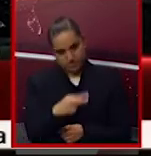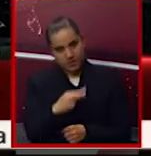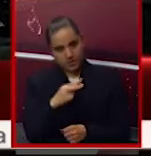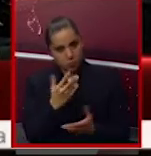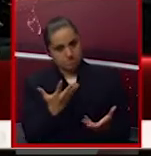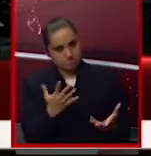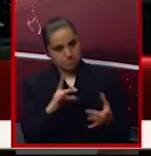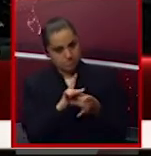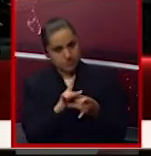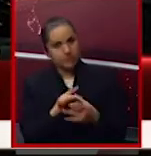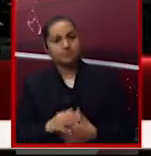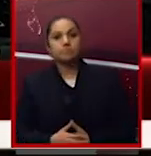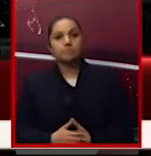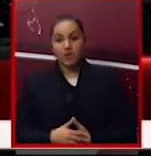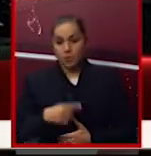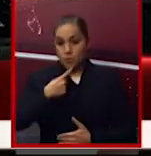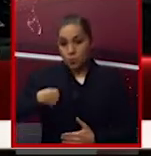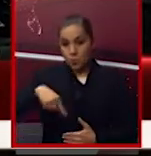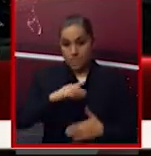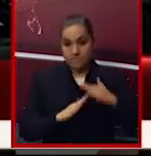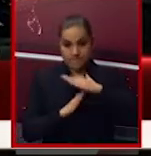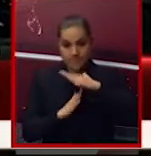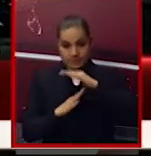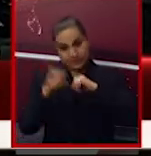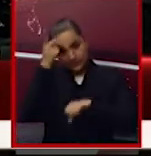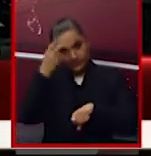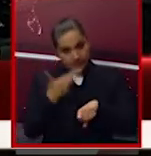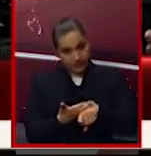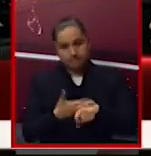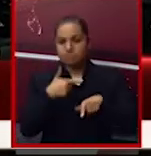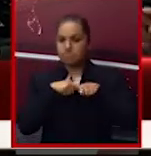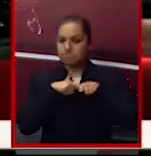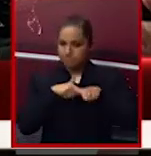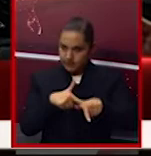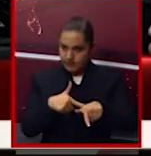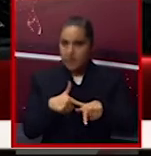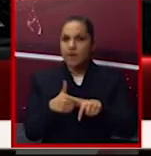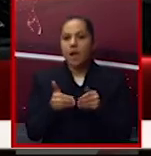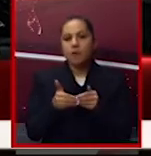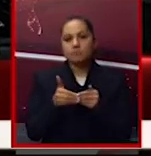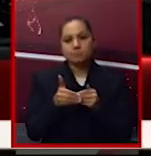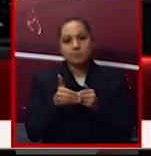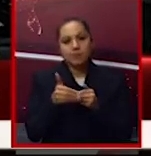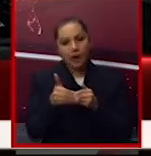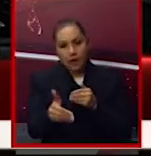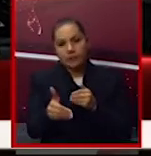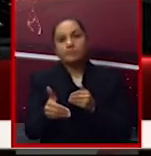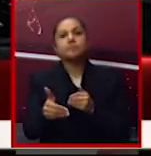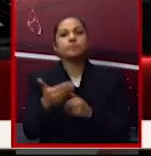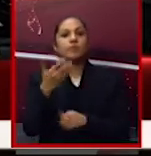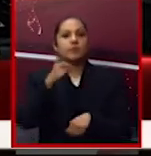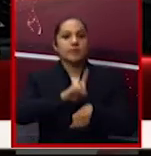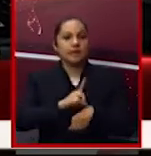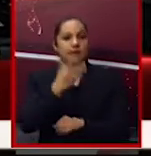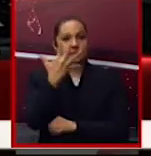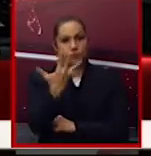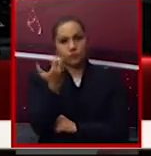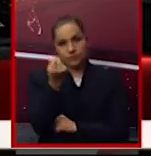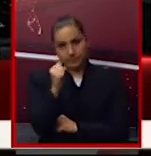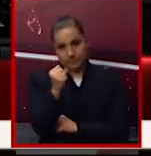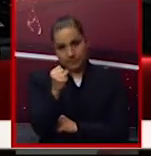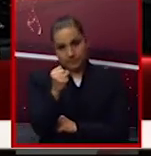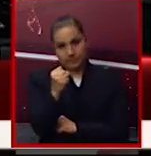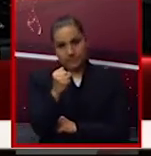Mexicanos, esta mesa directiva continuará en funciones hasta el 5 de